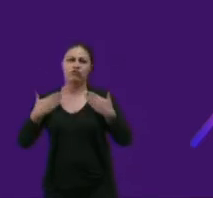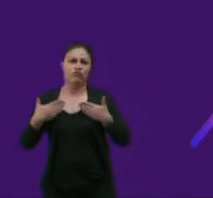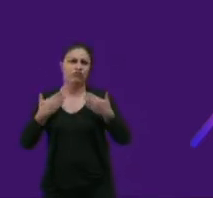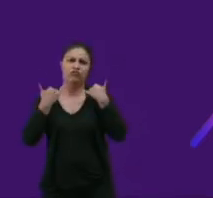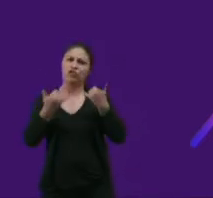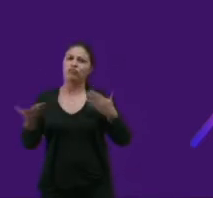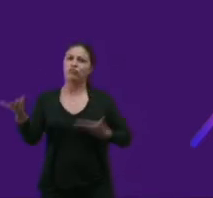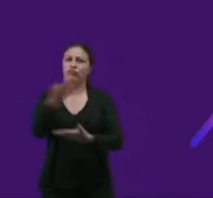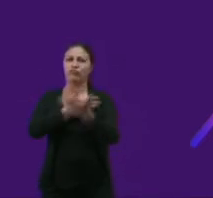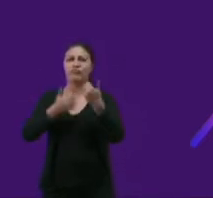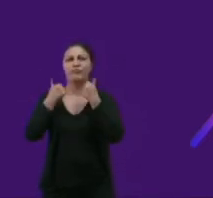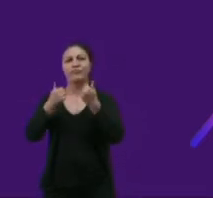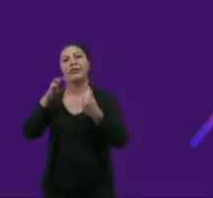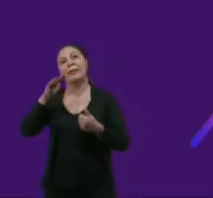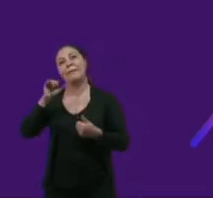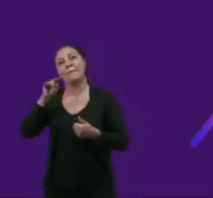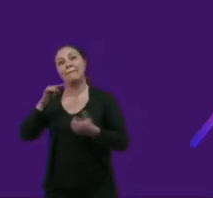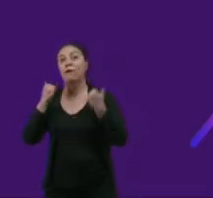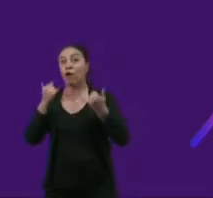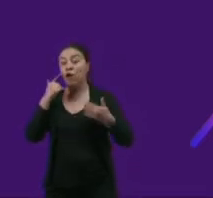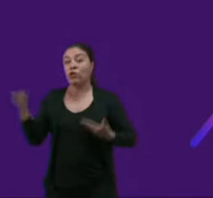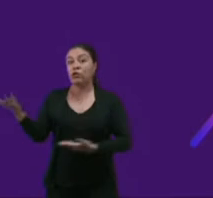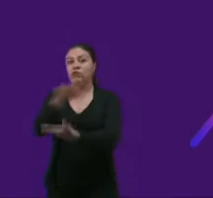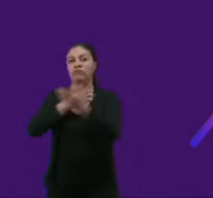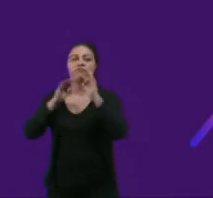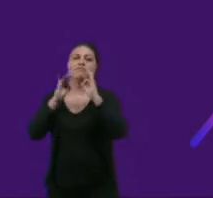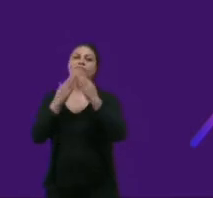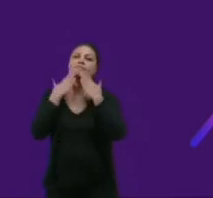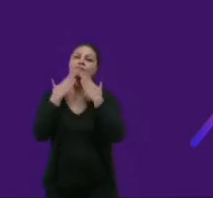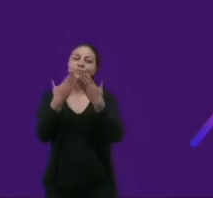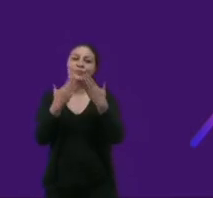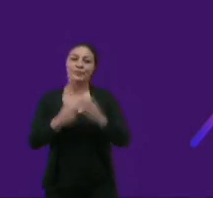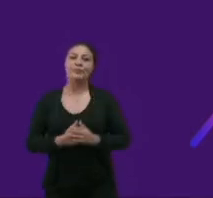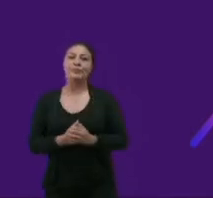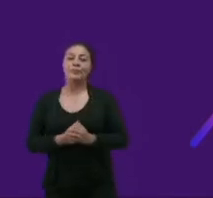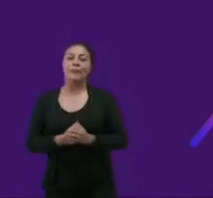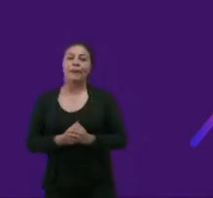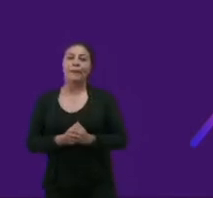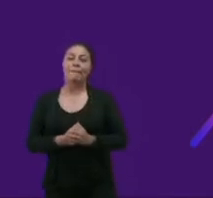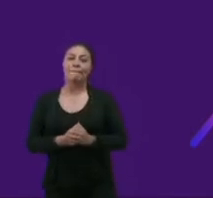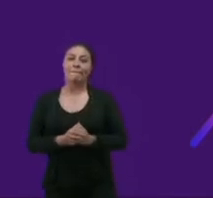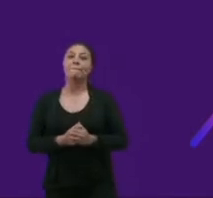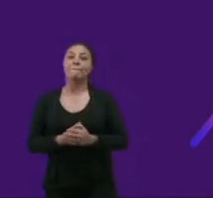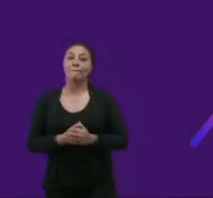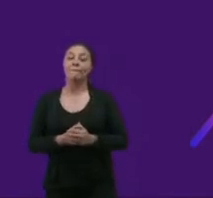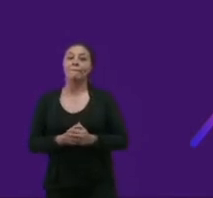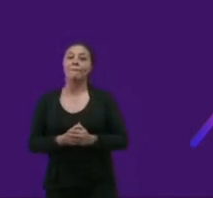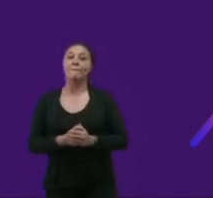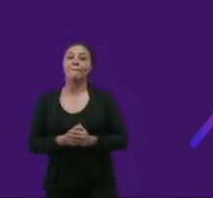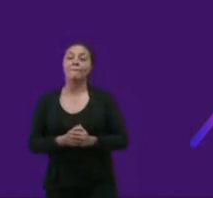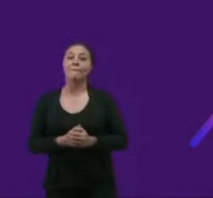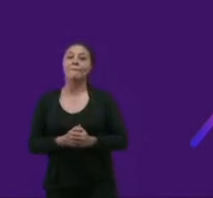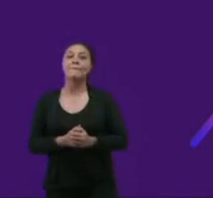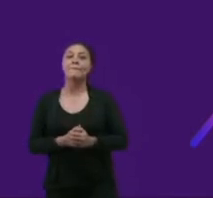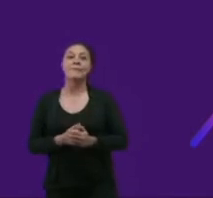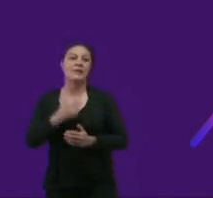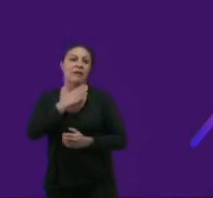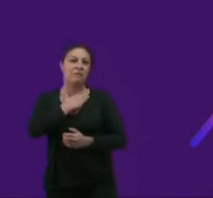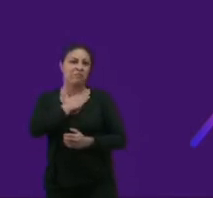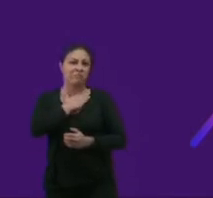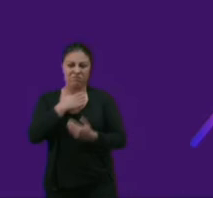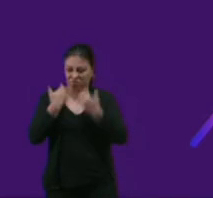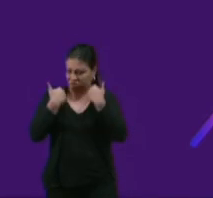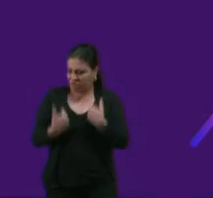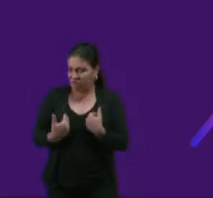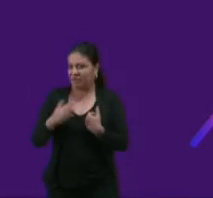min compartiendo el panel bueno yo sobre sobre mi muy rápido